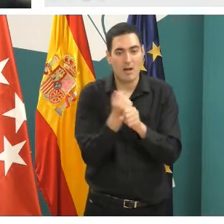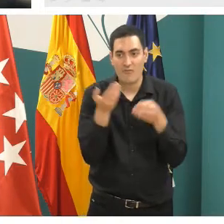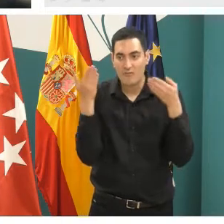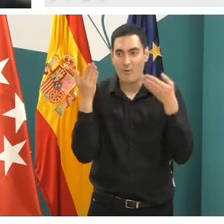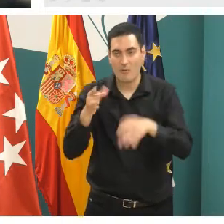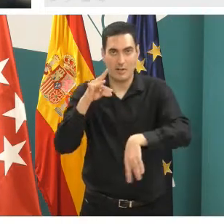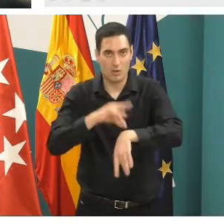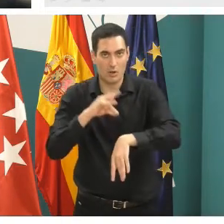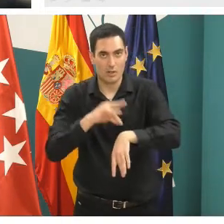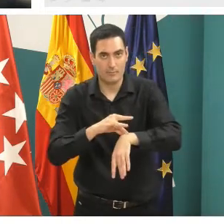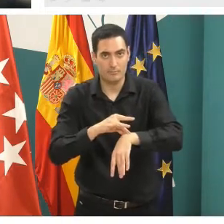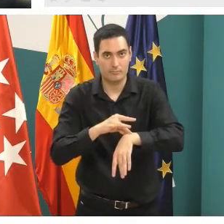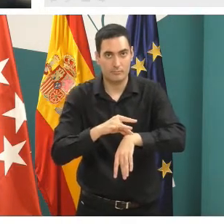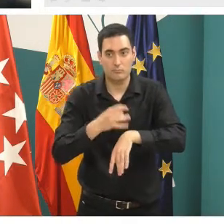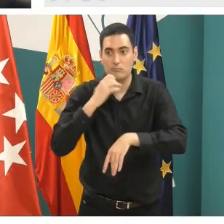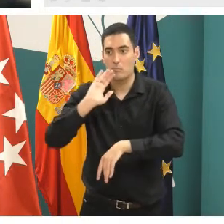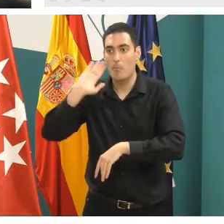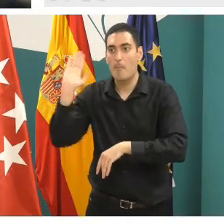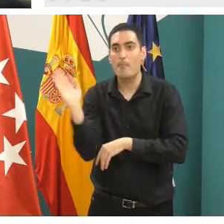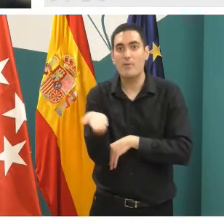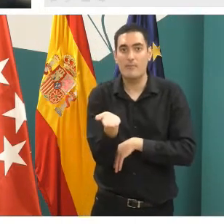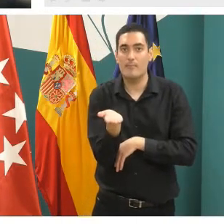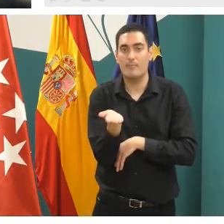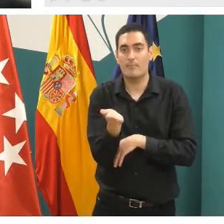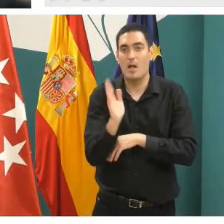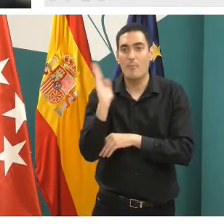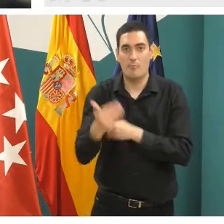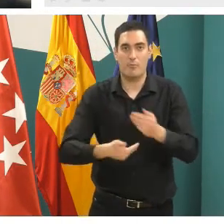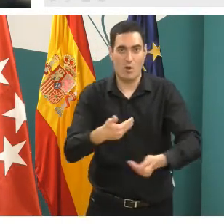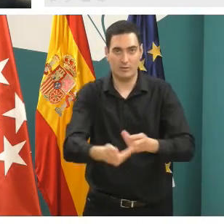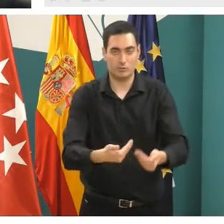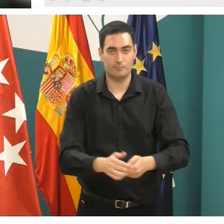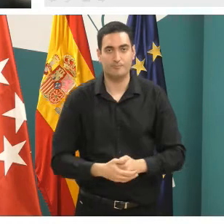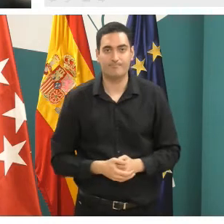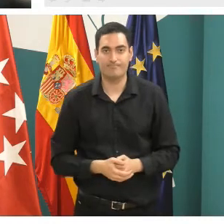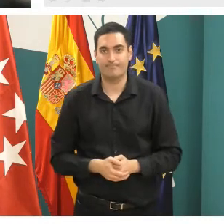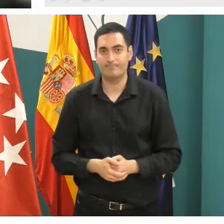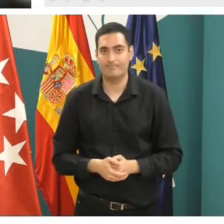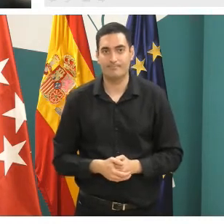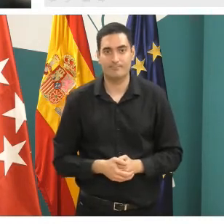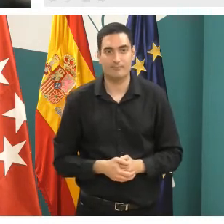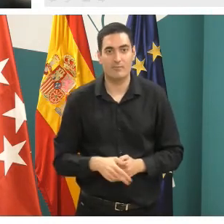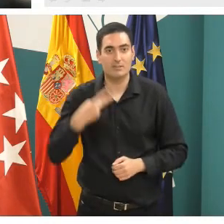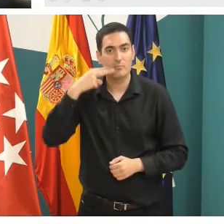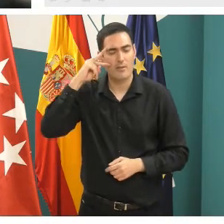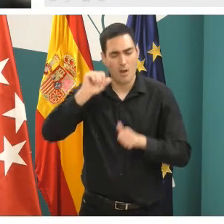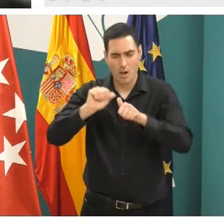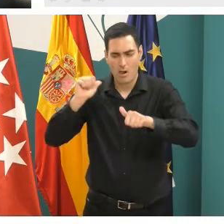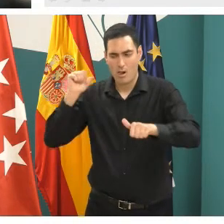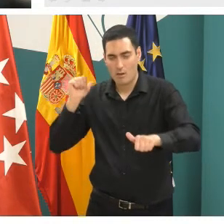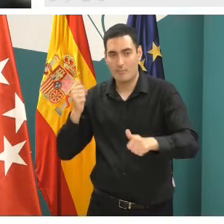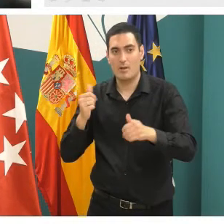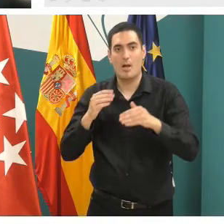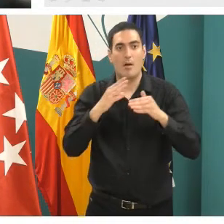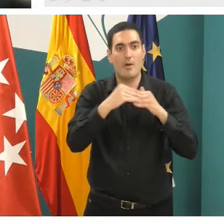patología, saboteando de alguna manera este proceso. Por la experiencia que tenemos de trato con